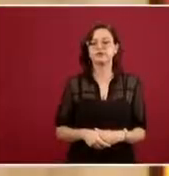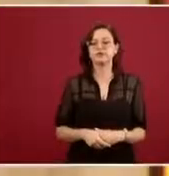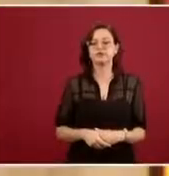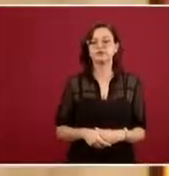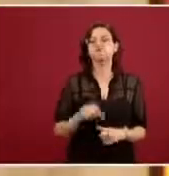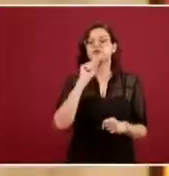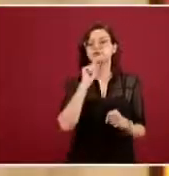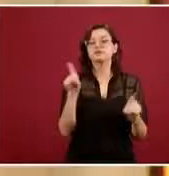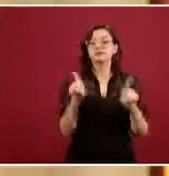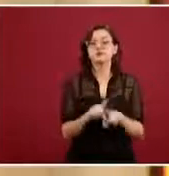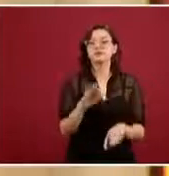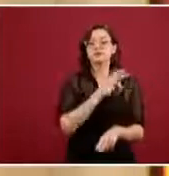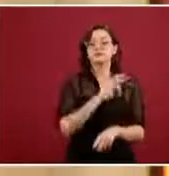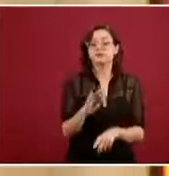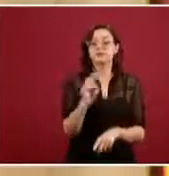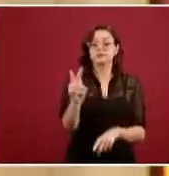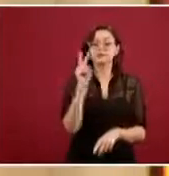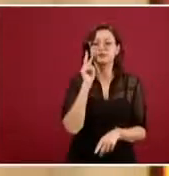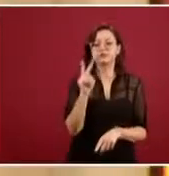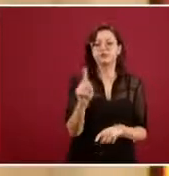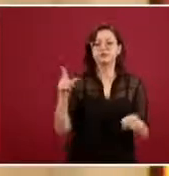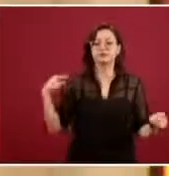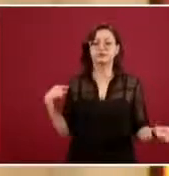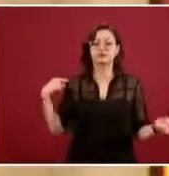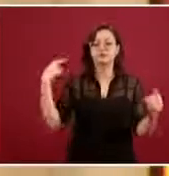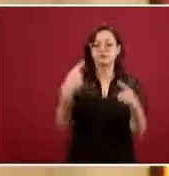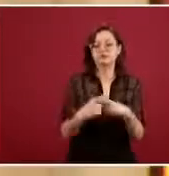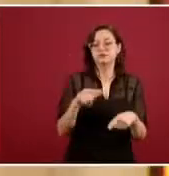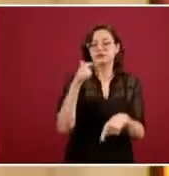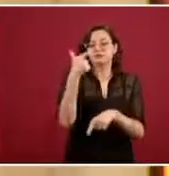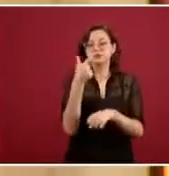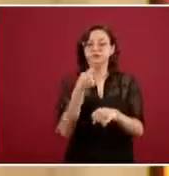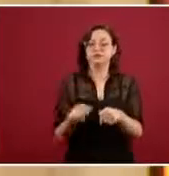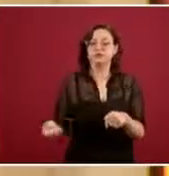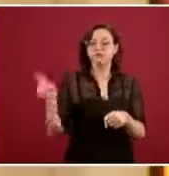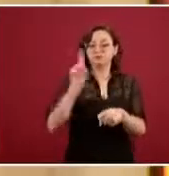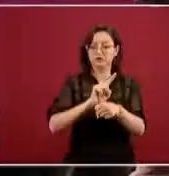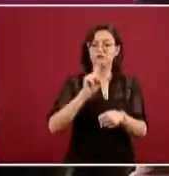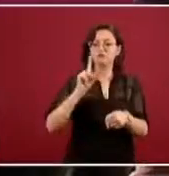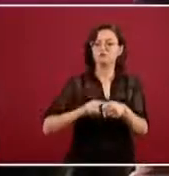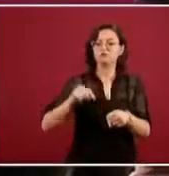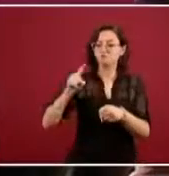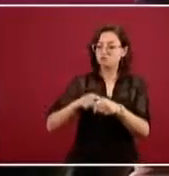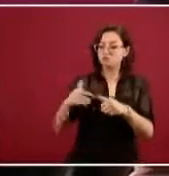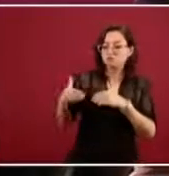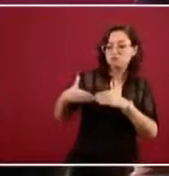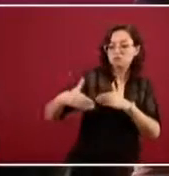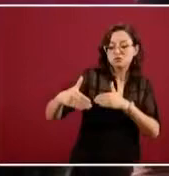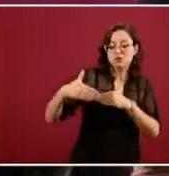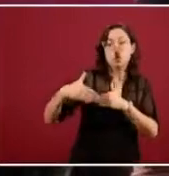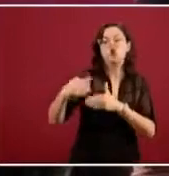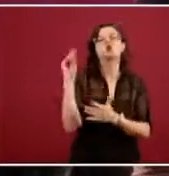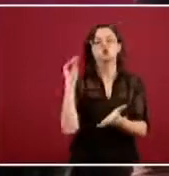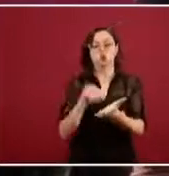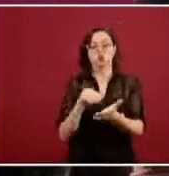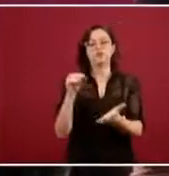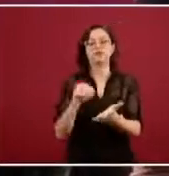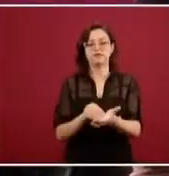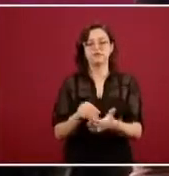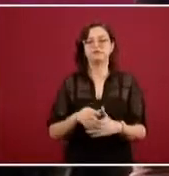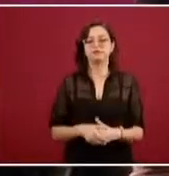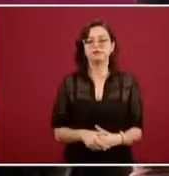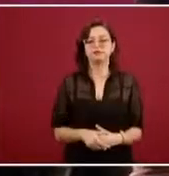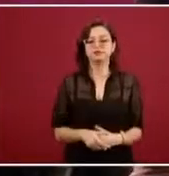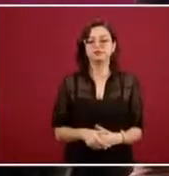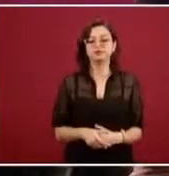y podemos ver cómo las que al menos en los últimos 7 días han tenido esta coloración mantienen todavía esa tendencia.